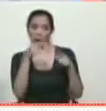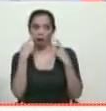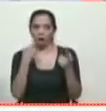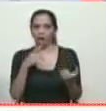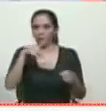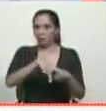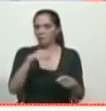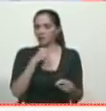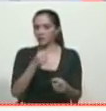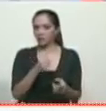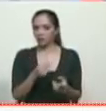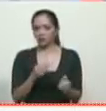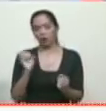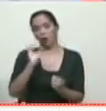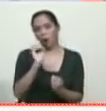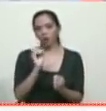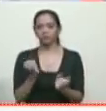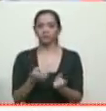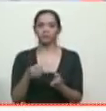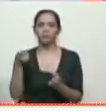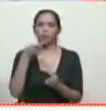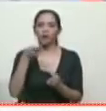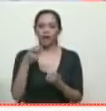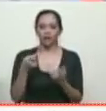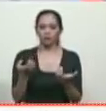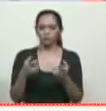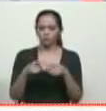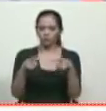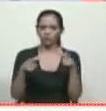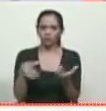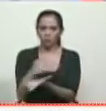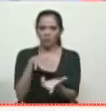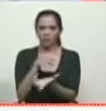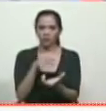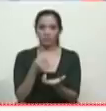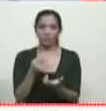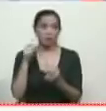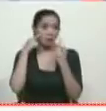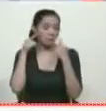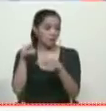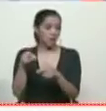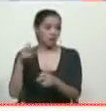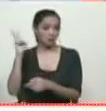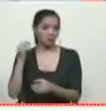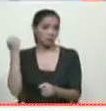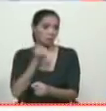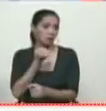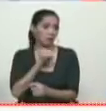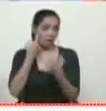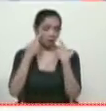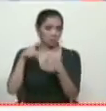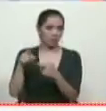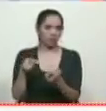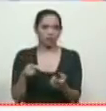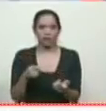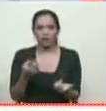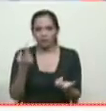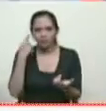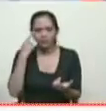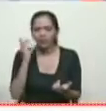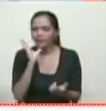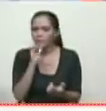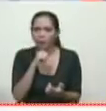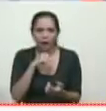calle para decir que nos estamos matando los venezolanos, como lo dicen en este momento, aun cuando no hay escenas de violencia. Se